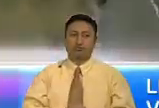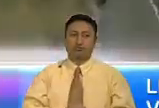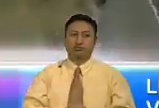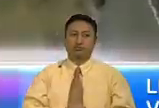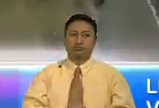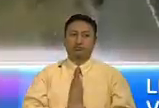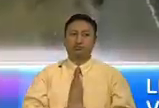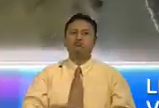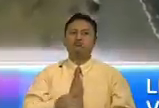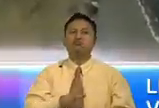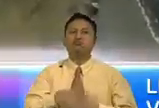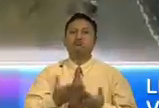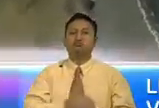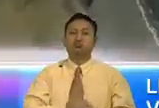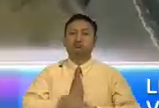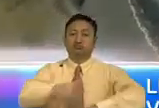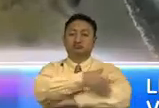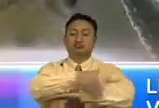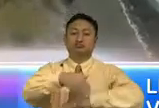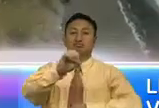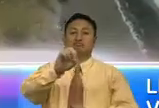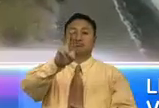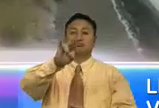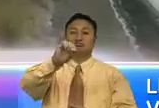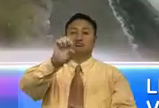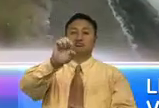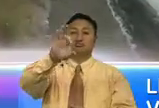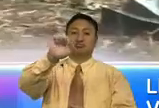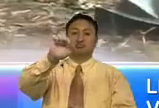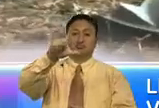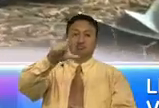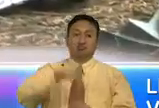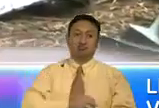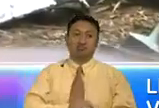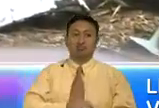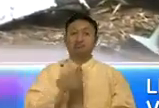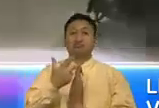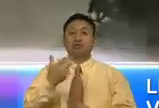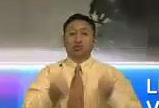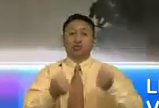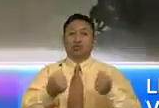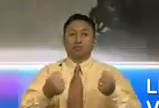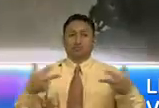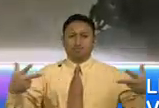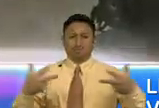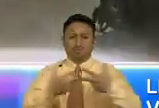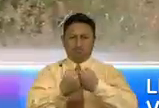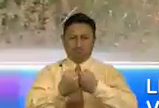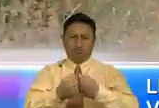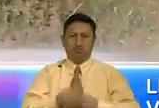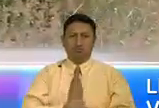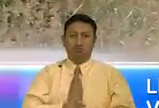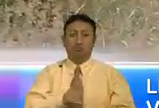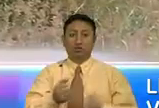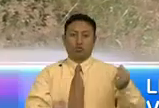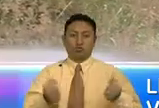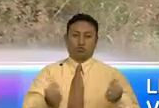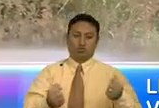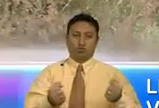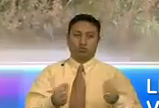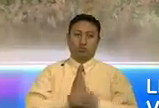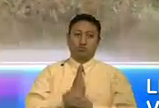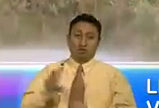El incidente se registró en Avenida Oriental cerca del puente de Guápulo. Aquí tres vehículos fueron los involucrados. Un camión fue a